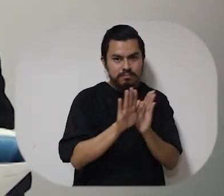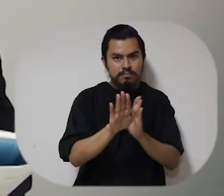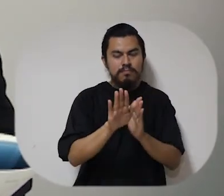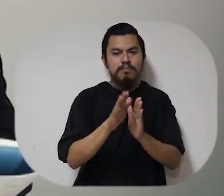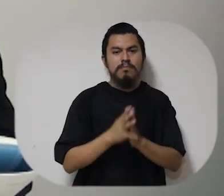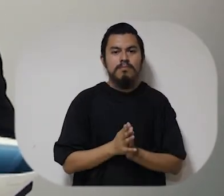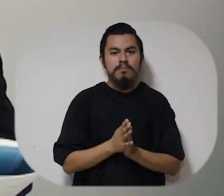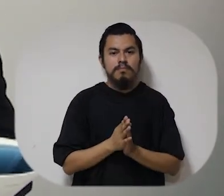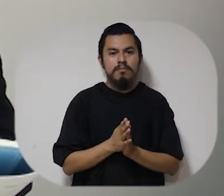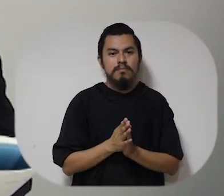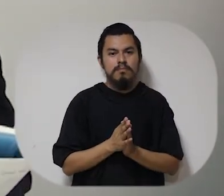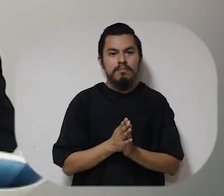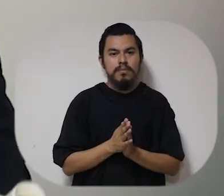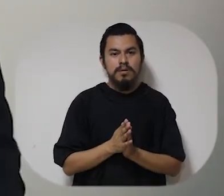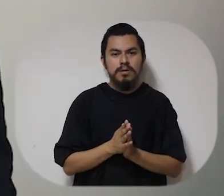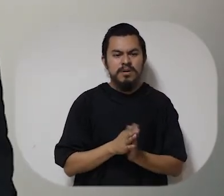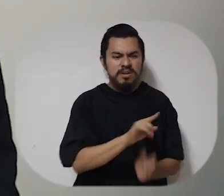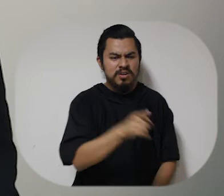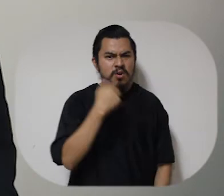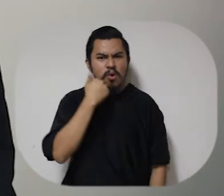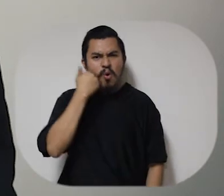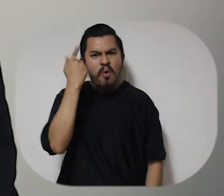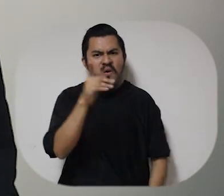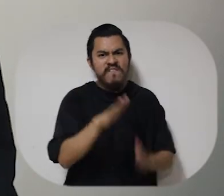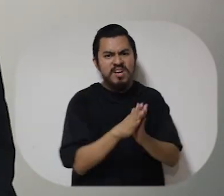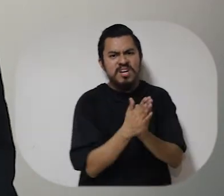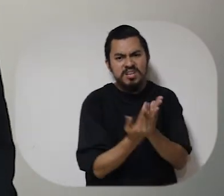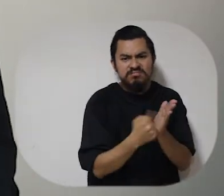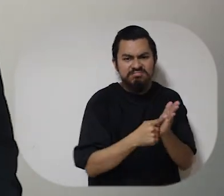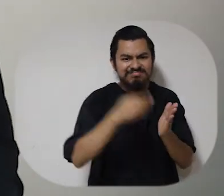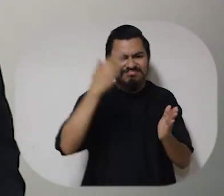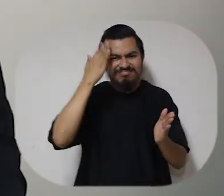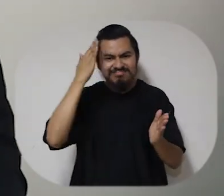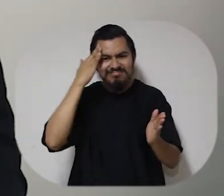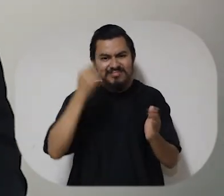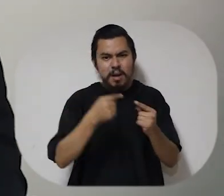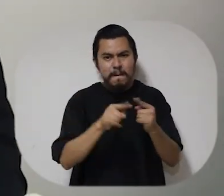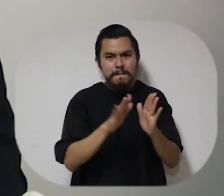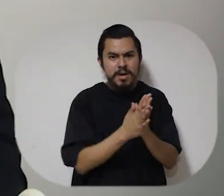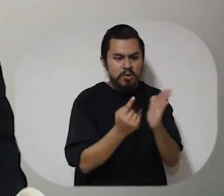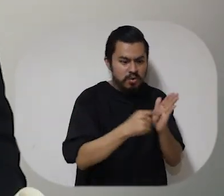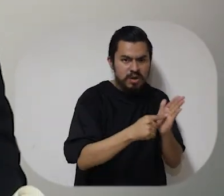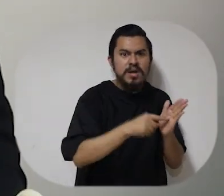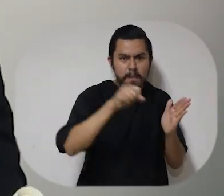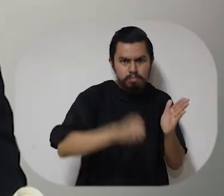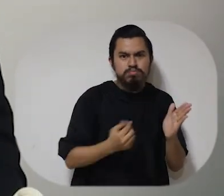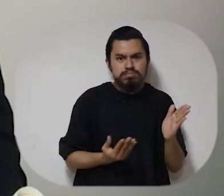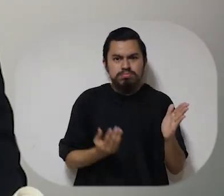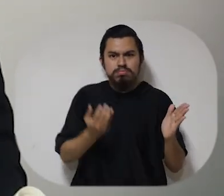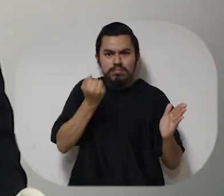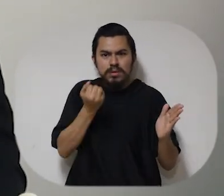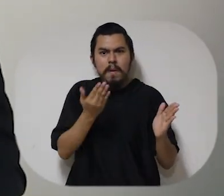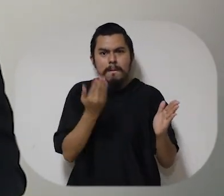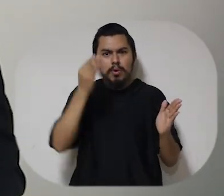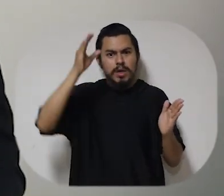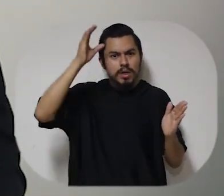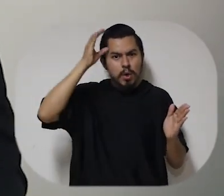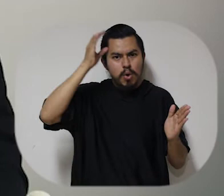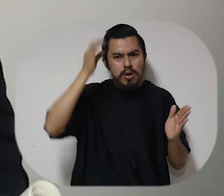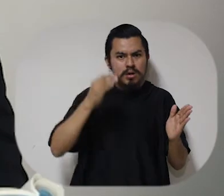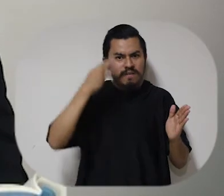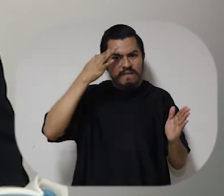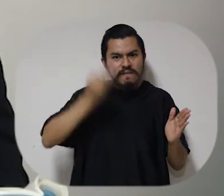joven has conocido las Escrituras y que dice que las Escrituras nos pueden hacer salvo por el conocimiento de la fe de Cristo